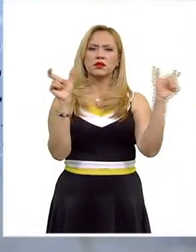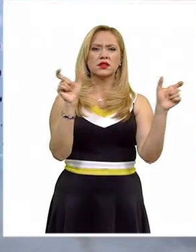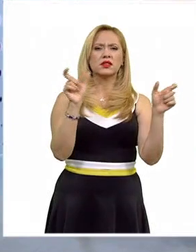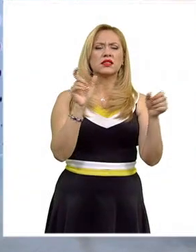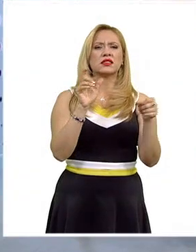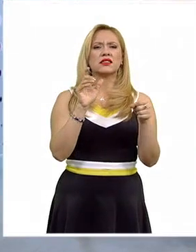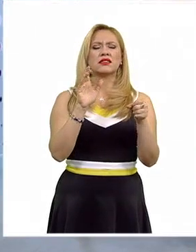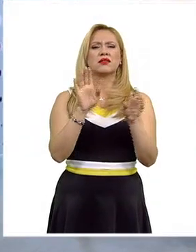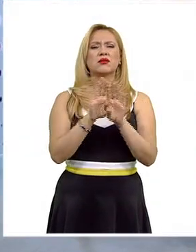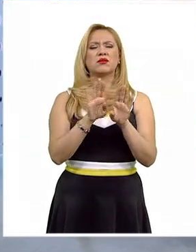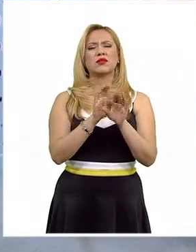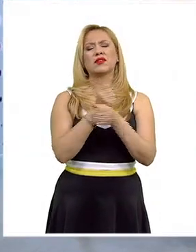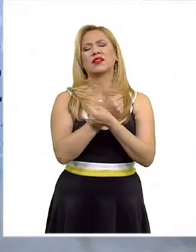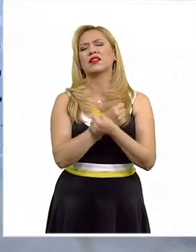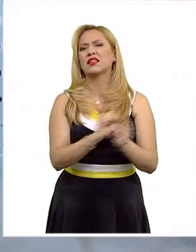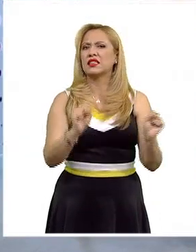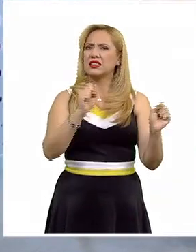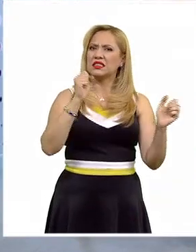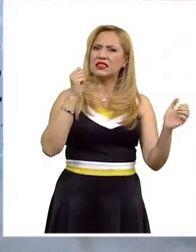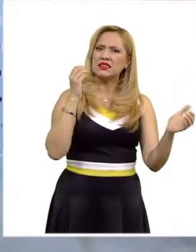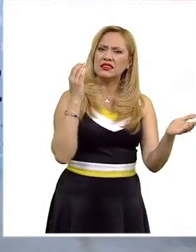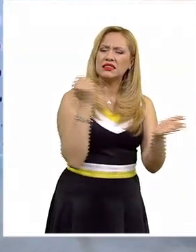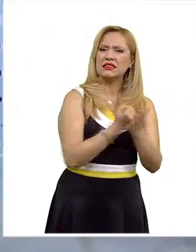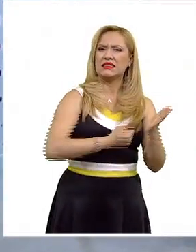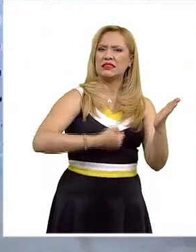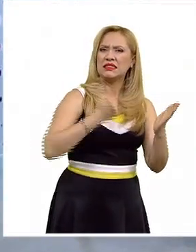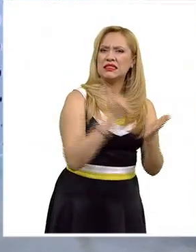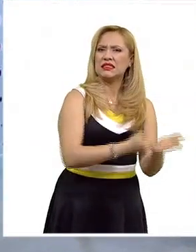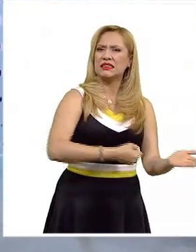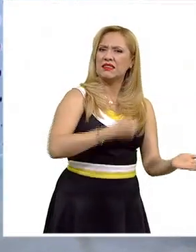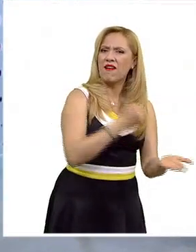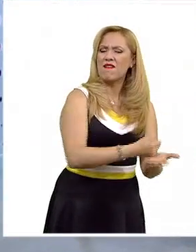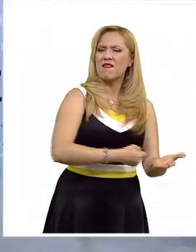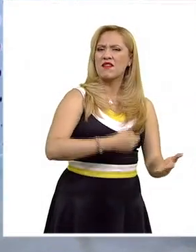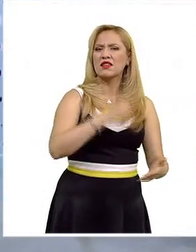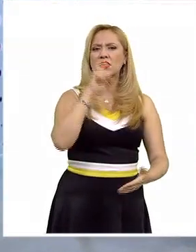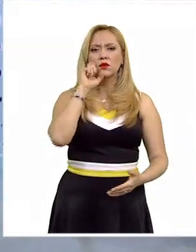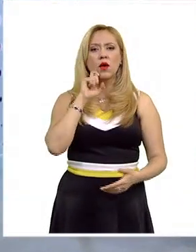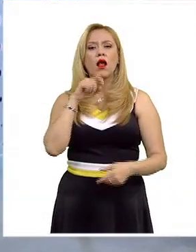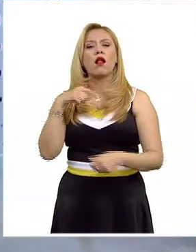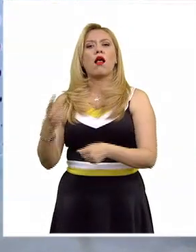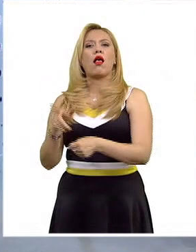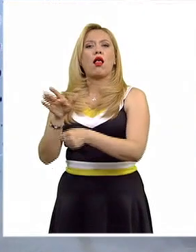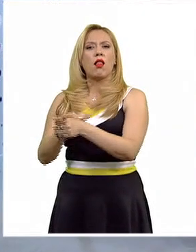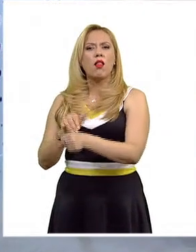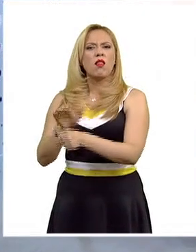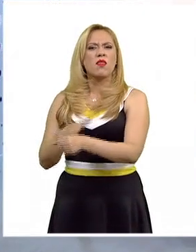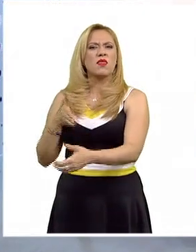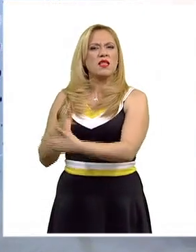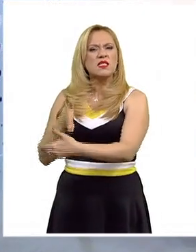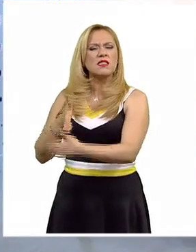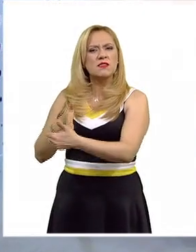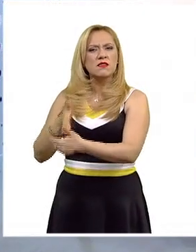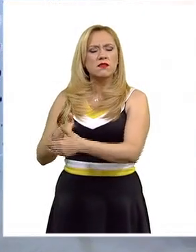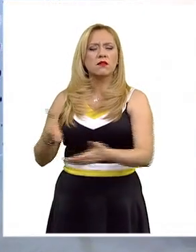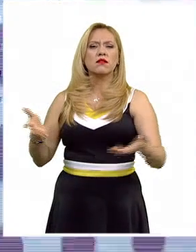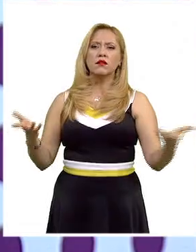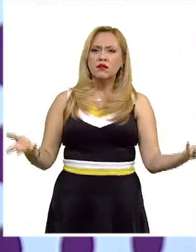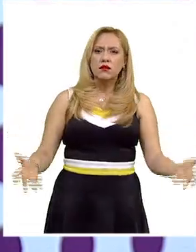alguna diferencia entre estas conductas? Es que se ha desdibujado el debate, como comentábamos antes de